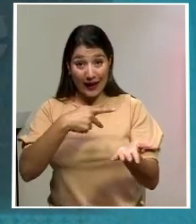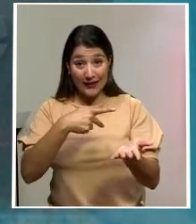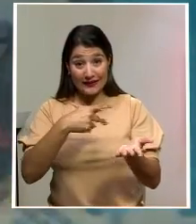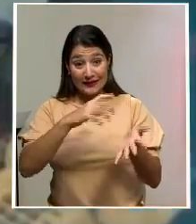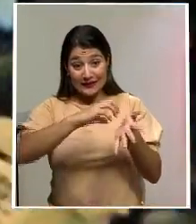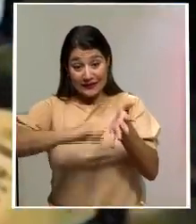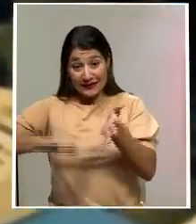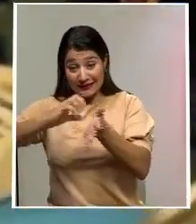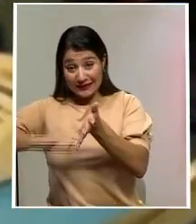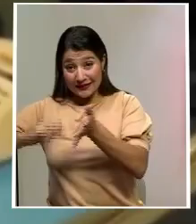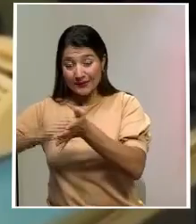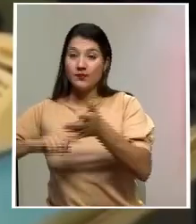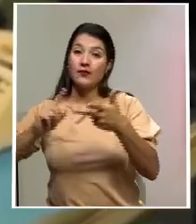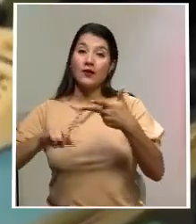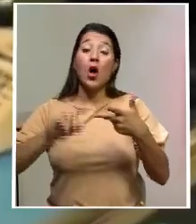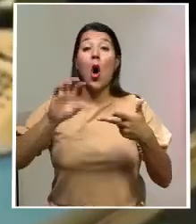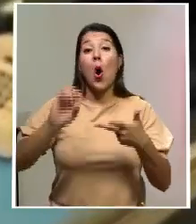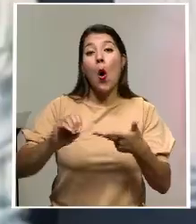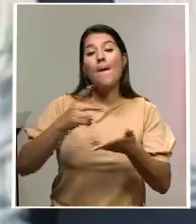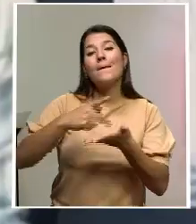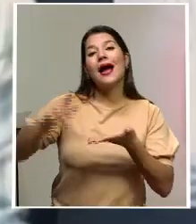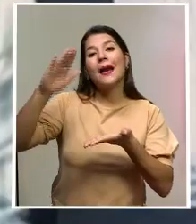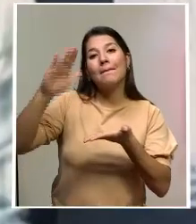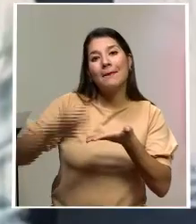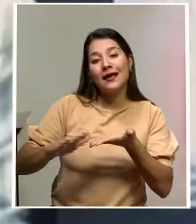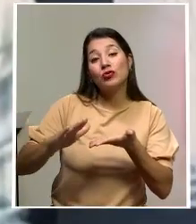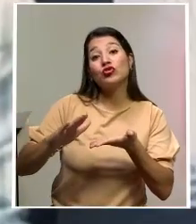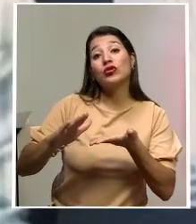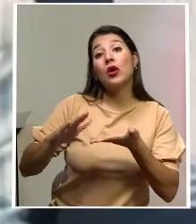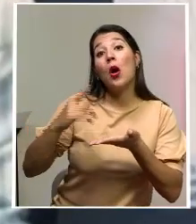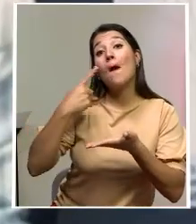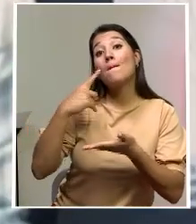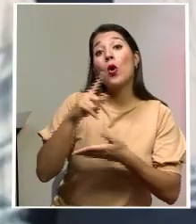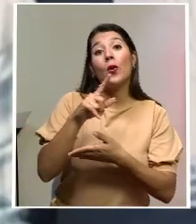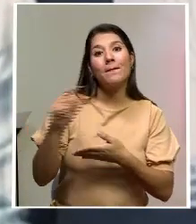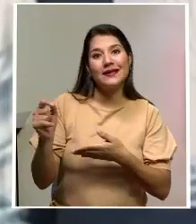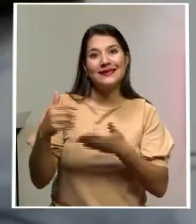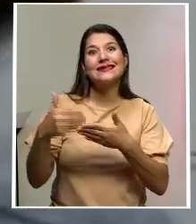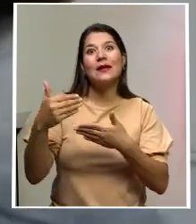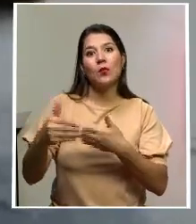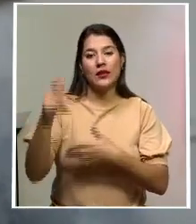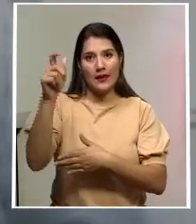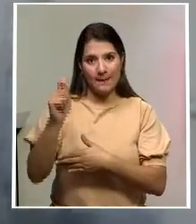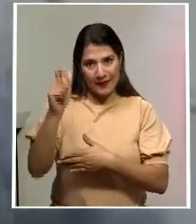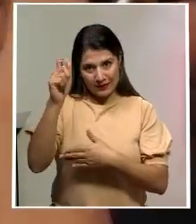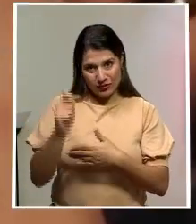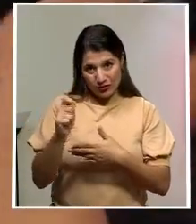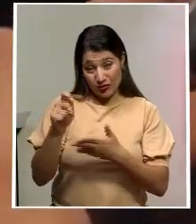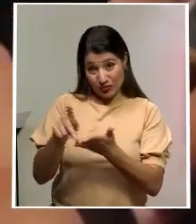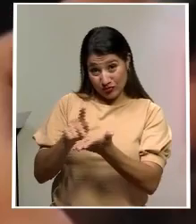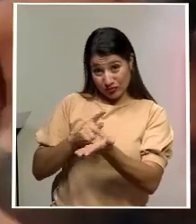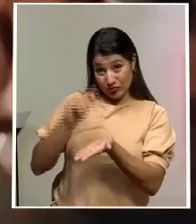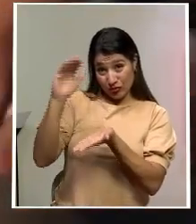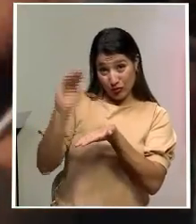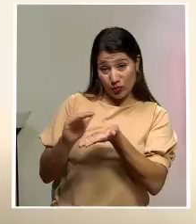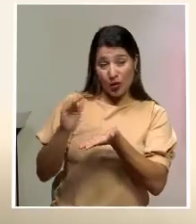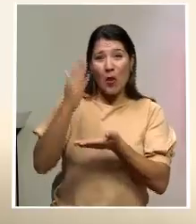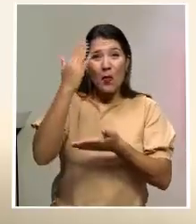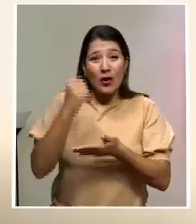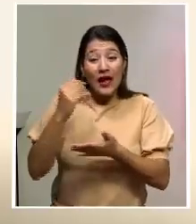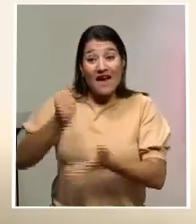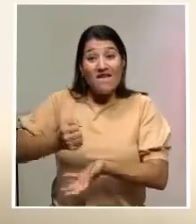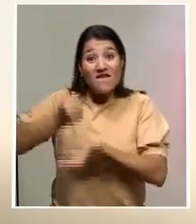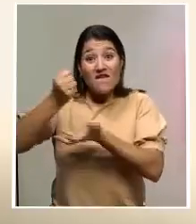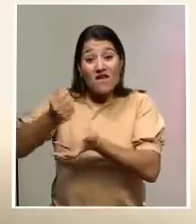de trabajadores que cotizan. Esta reforma se plantea debido a la situación que enfrenta el régimen del IBM, ya que se está quedando sin